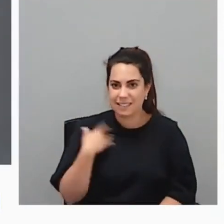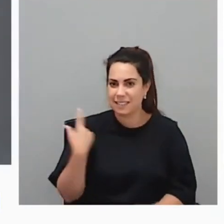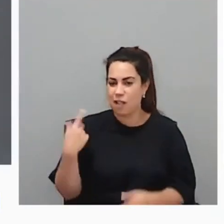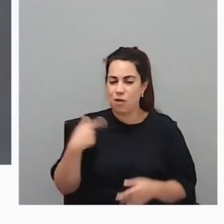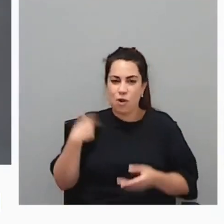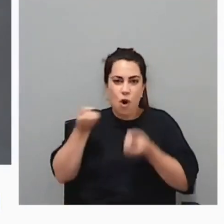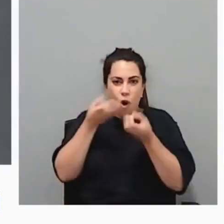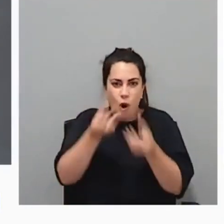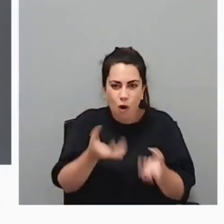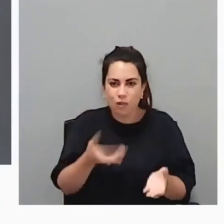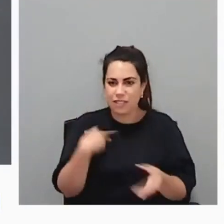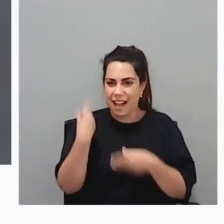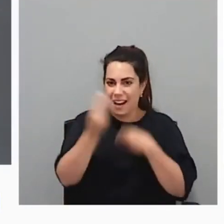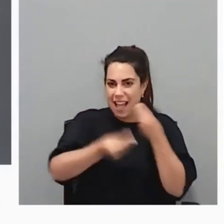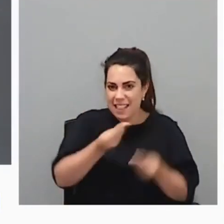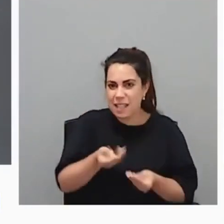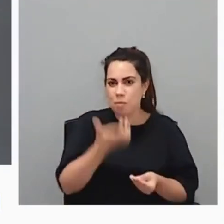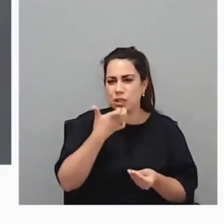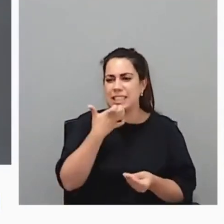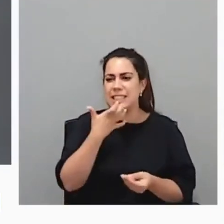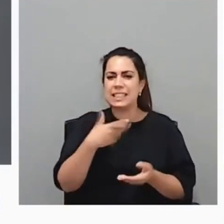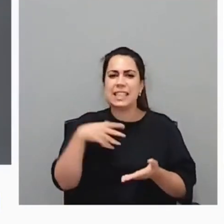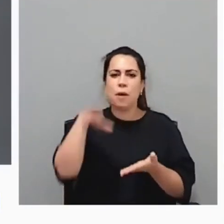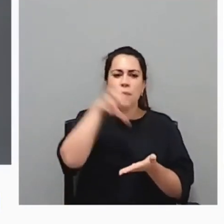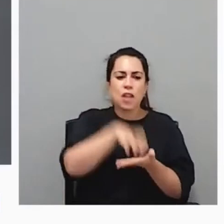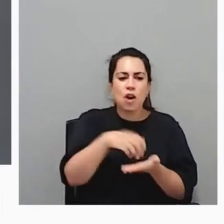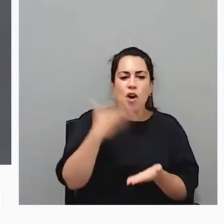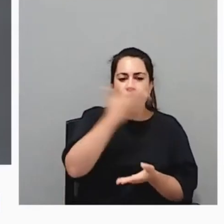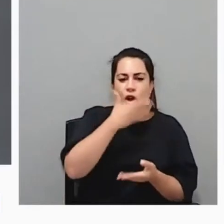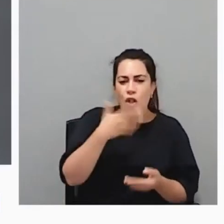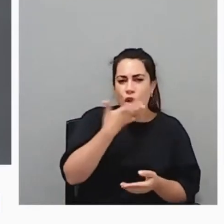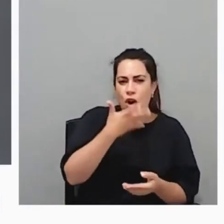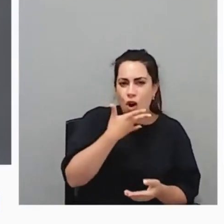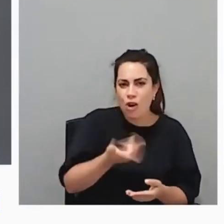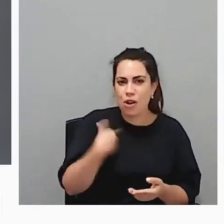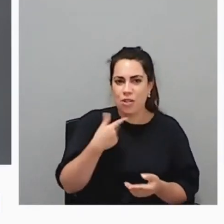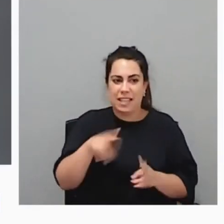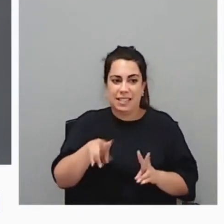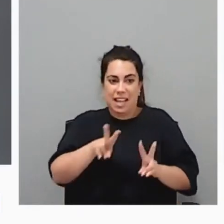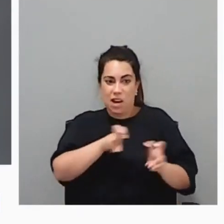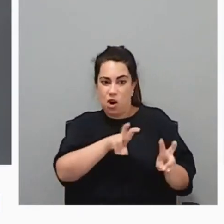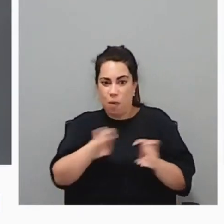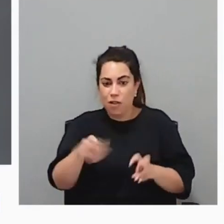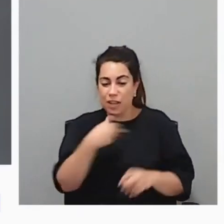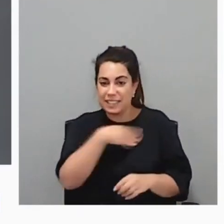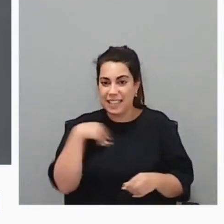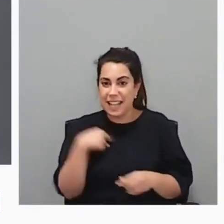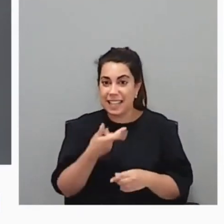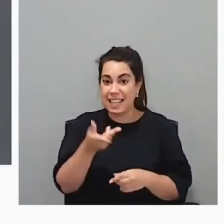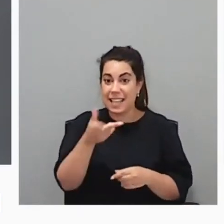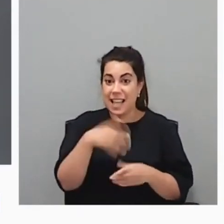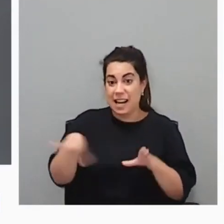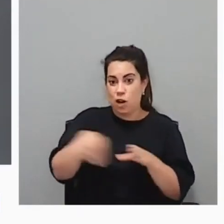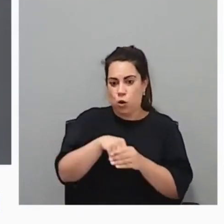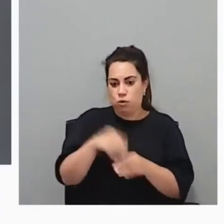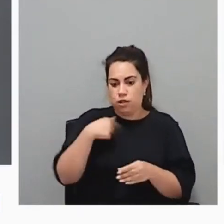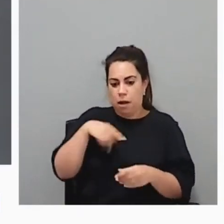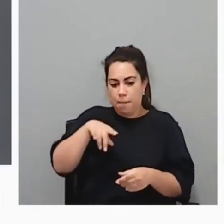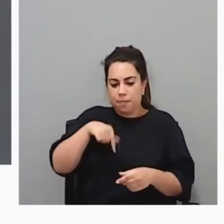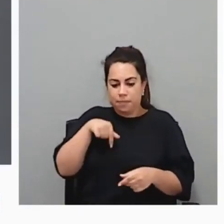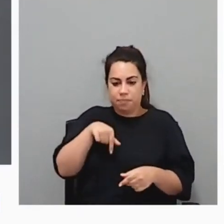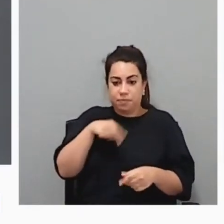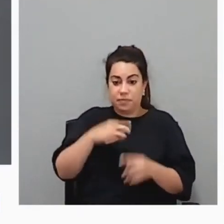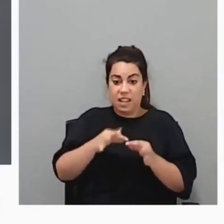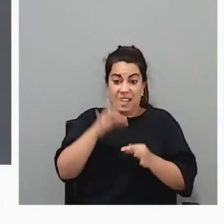Si conocéis centros educativos innovadores que tengan ganas de crear esta educación más inclusiva, hasta final de mes tenemos abierto el